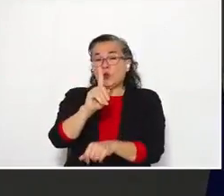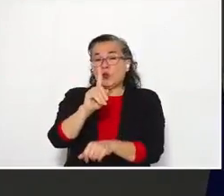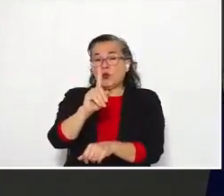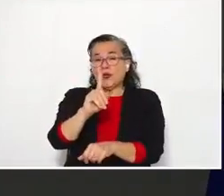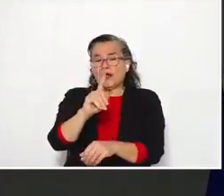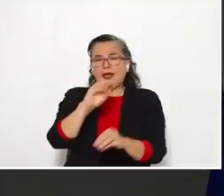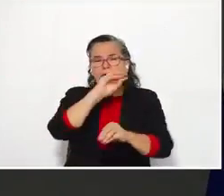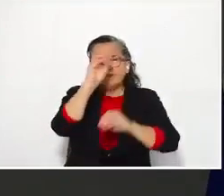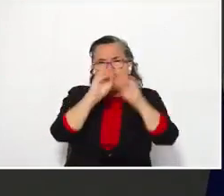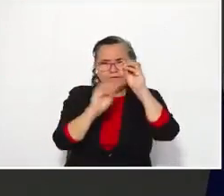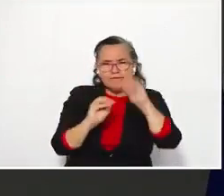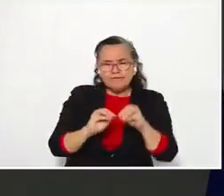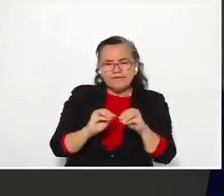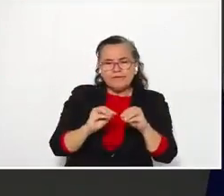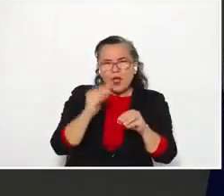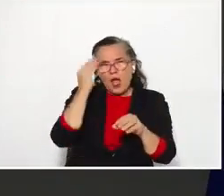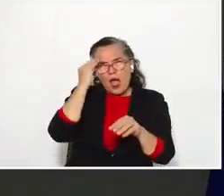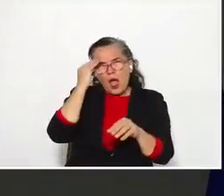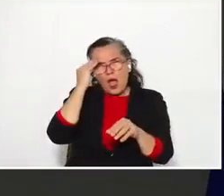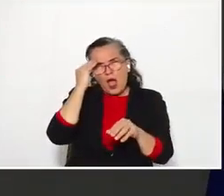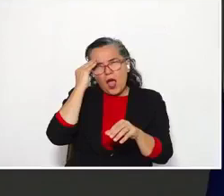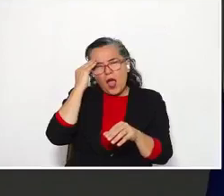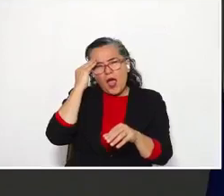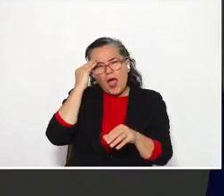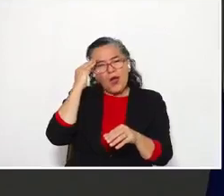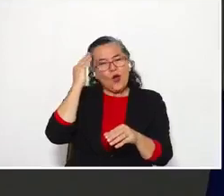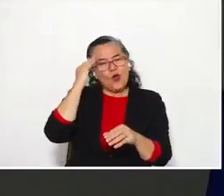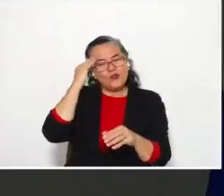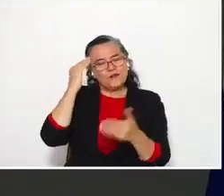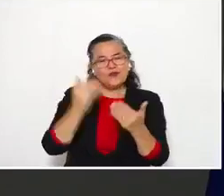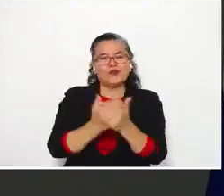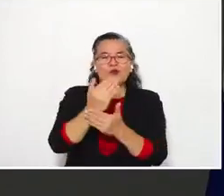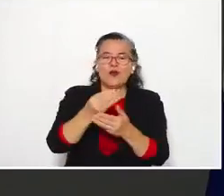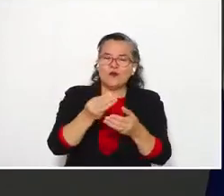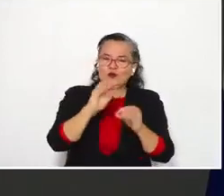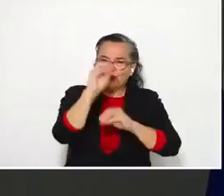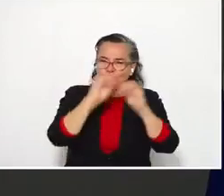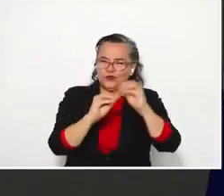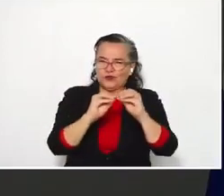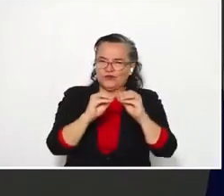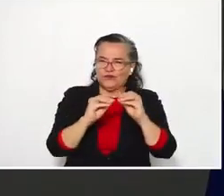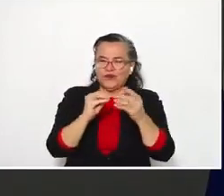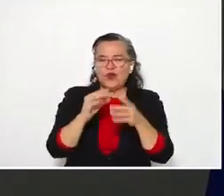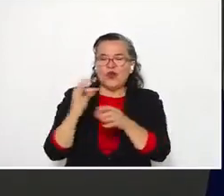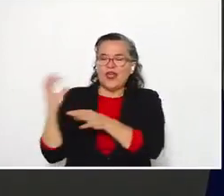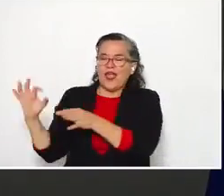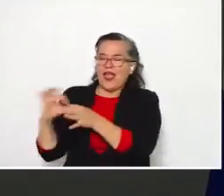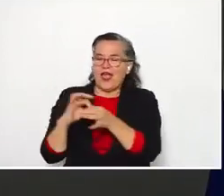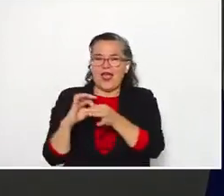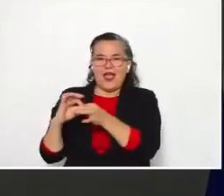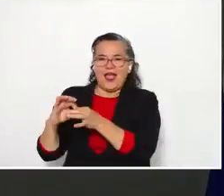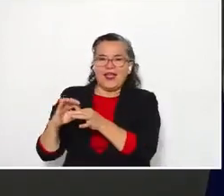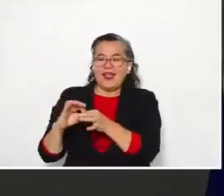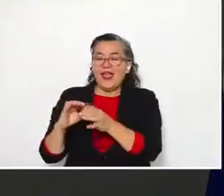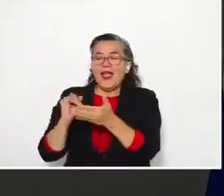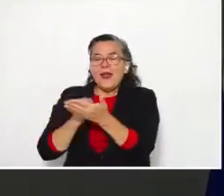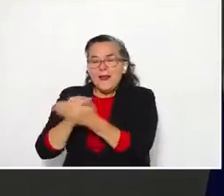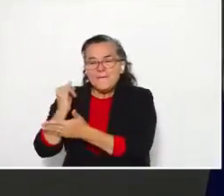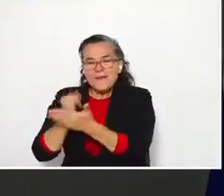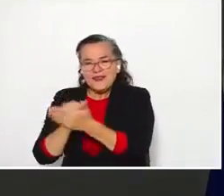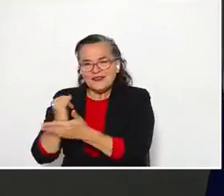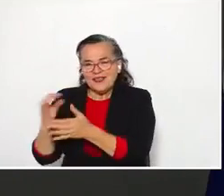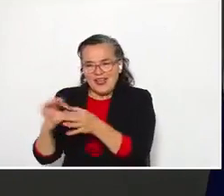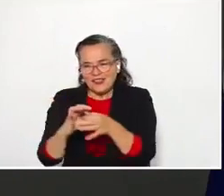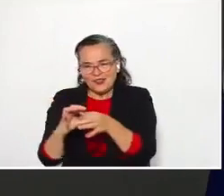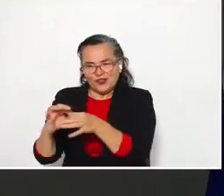elaborar conocimientos nuevos, lo que asociamos tradicionalmente a la función de investigación.